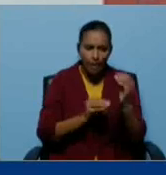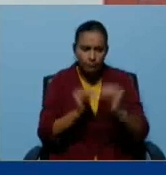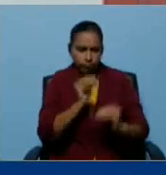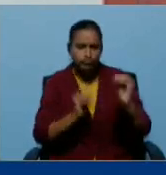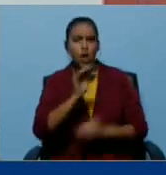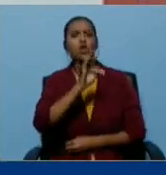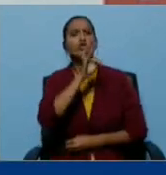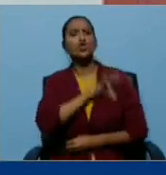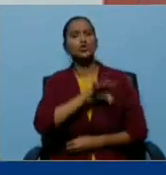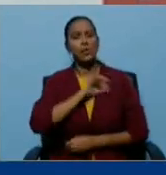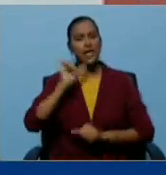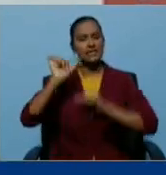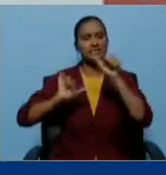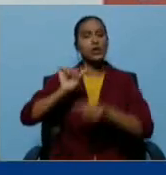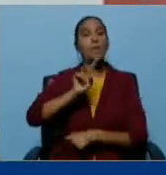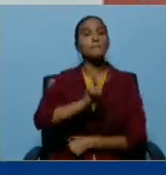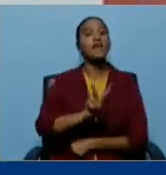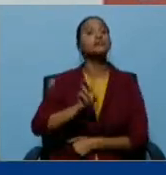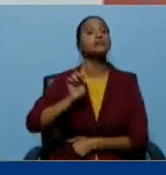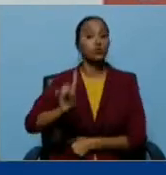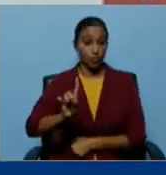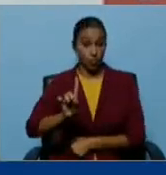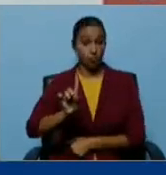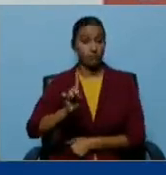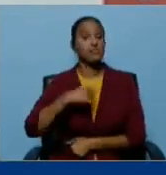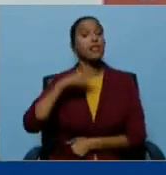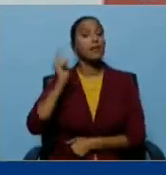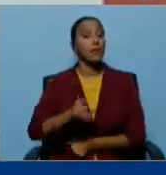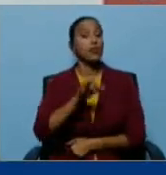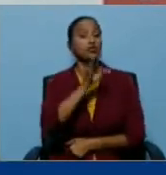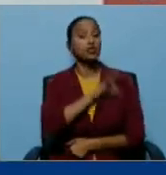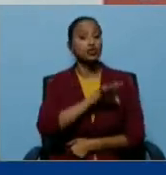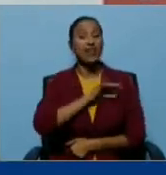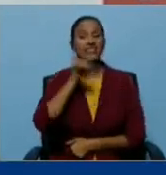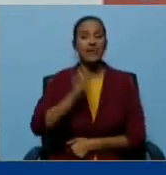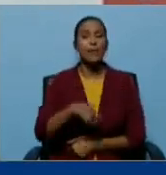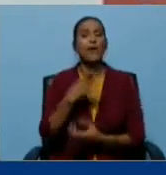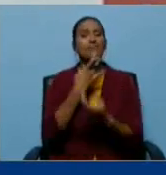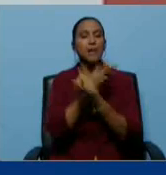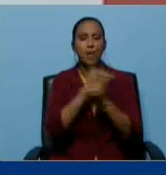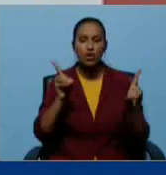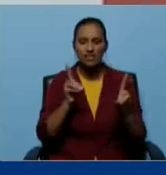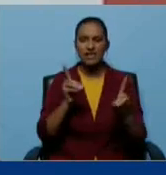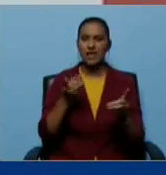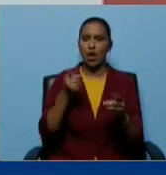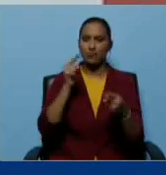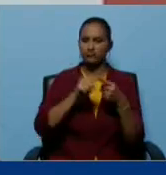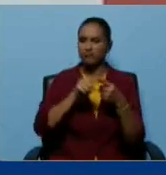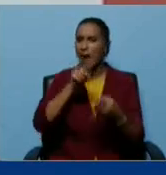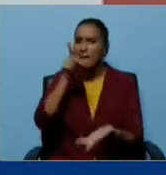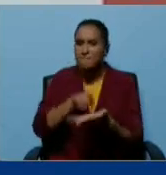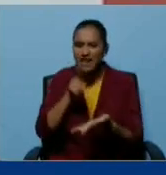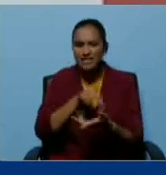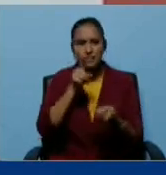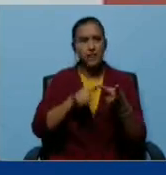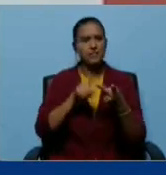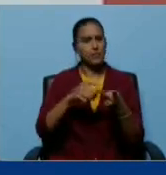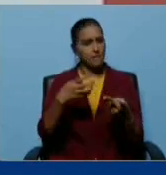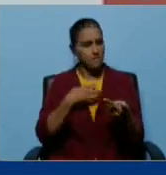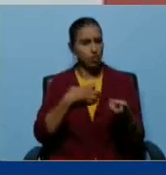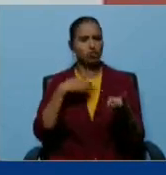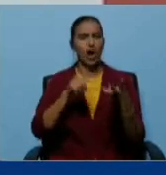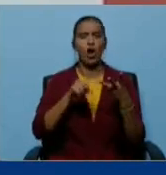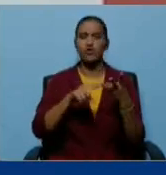el socialismo del siglo XXI, para ser socialismo, tiene que ser democrático, participativo, protagónico,